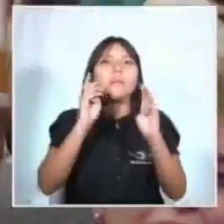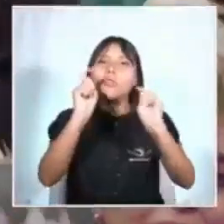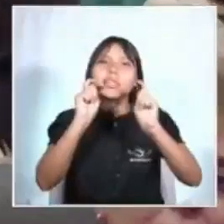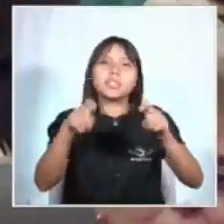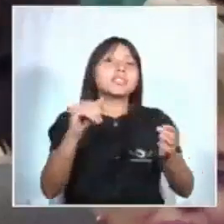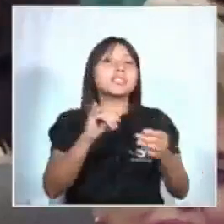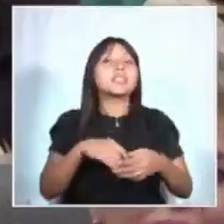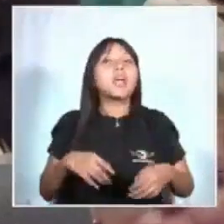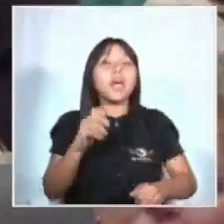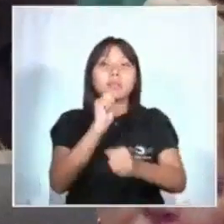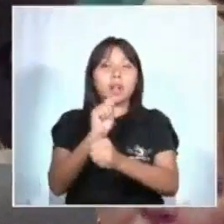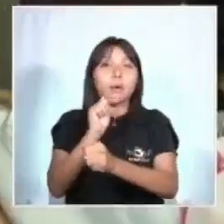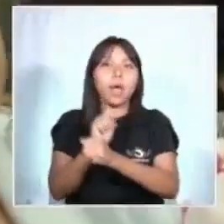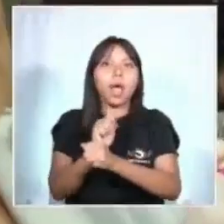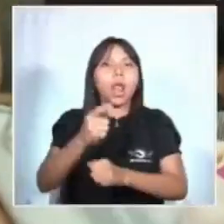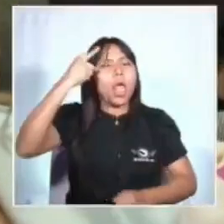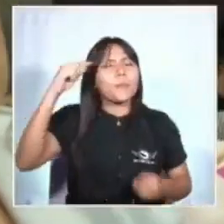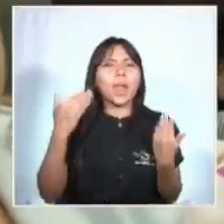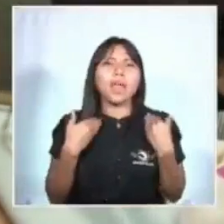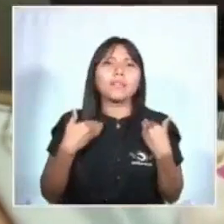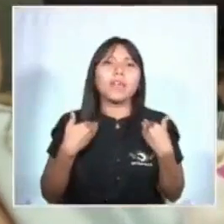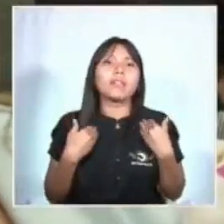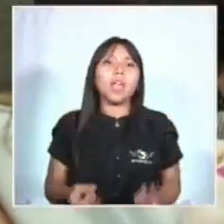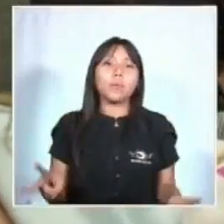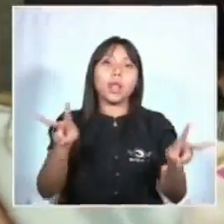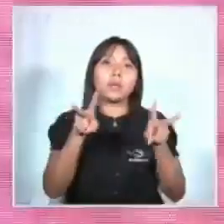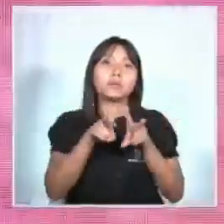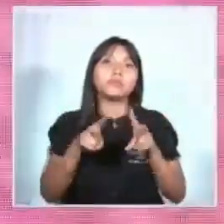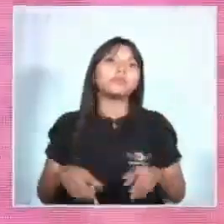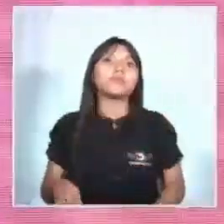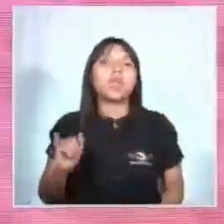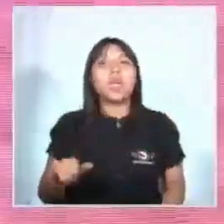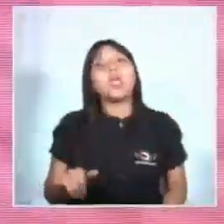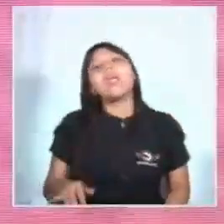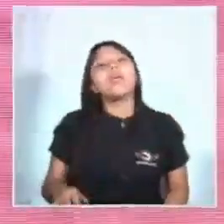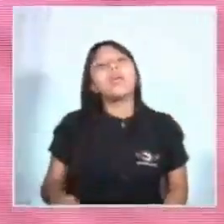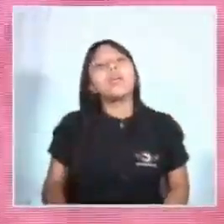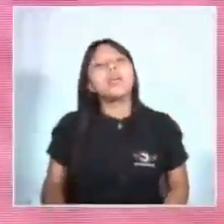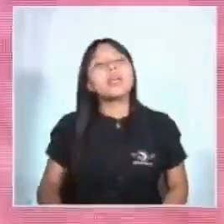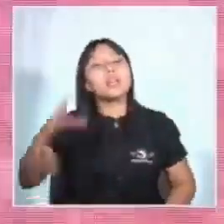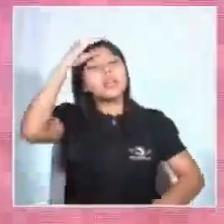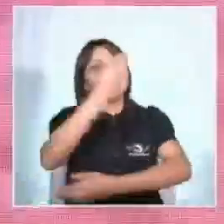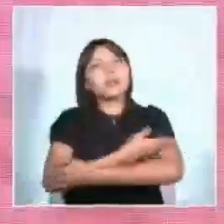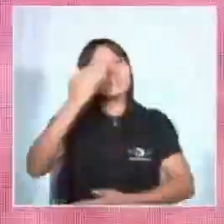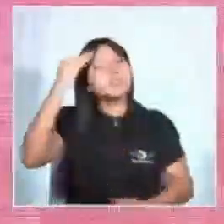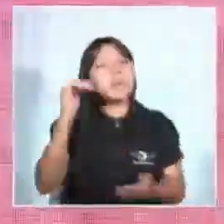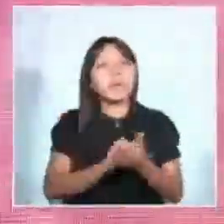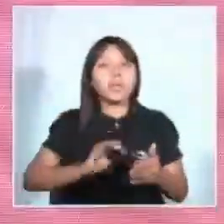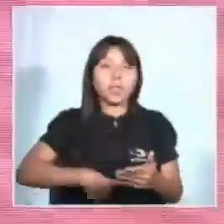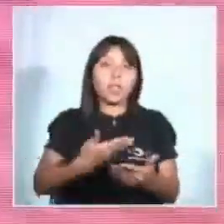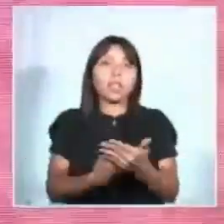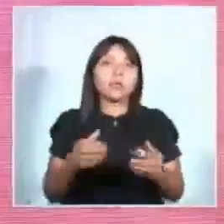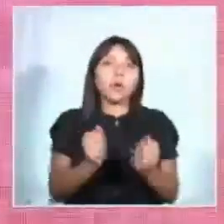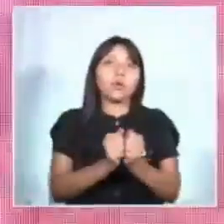necesita trabajar para tener valor. El hijo sabe que nació